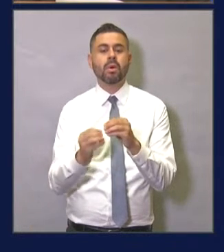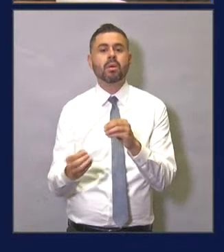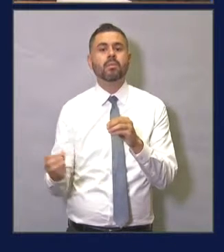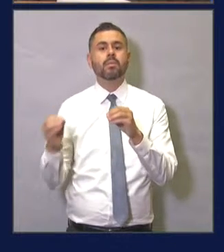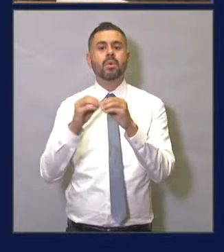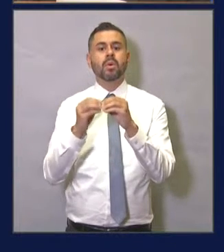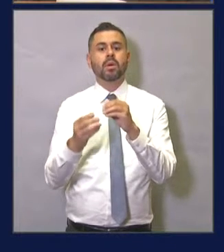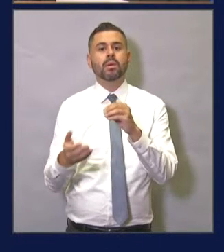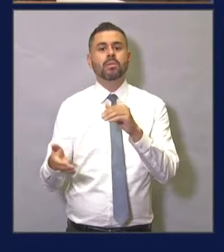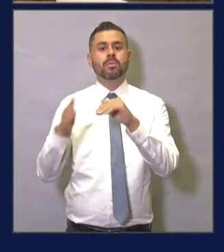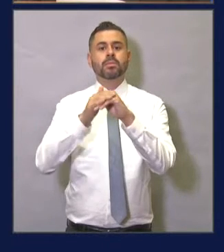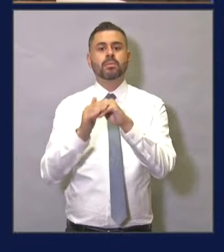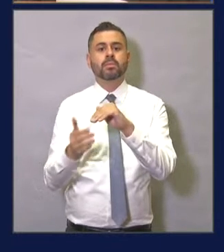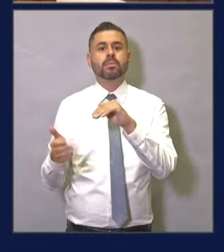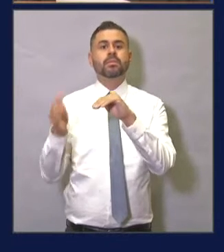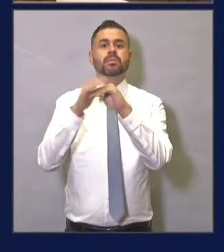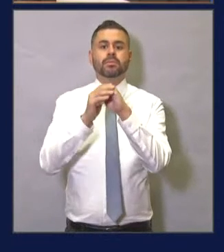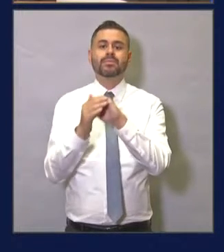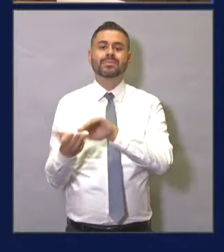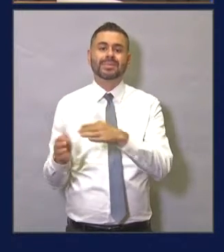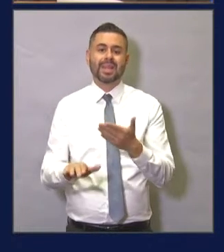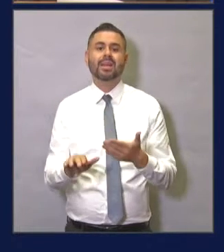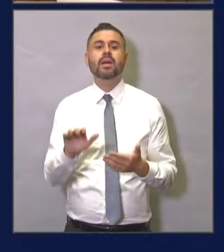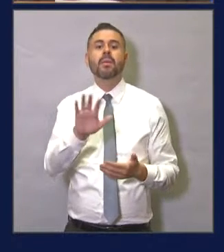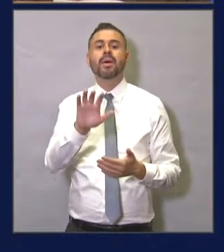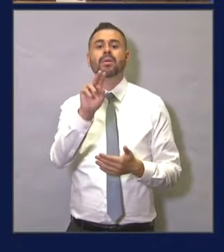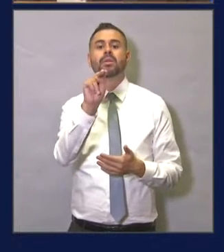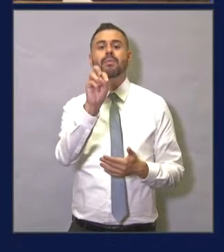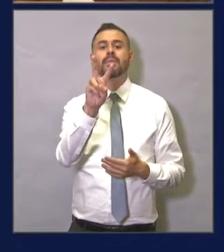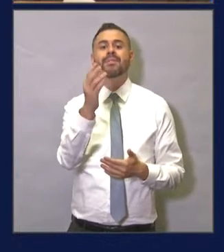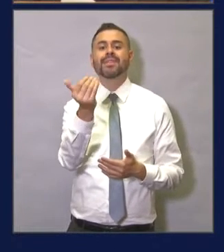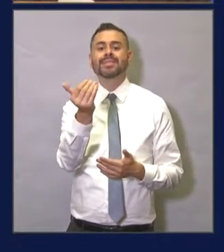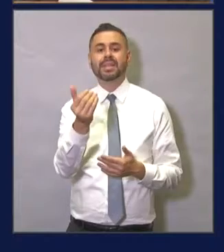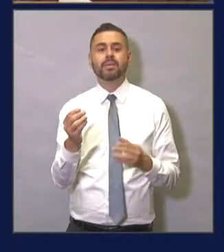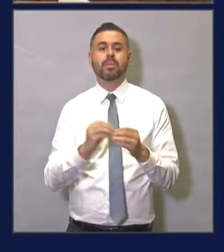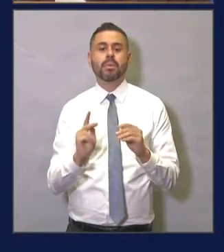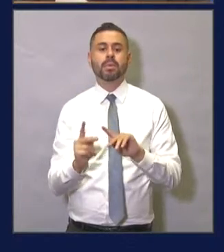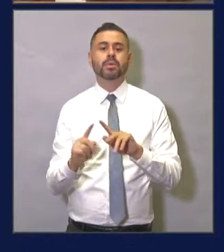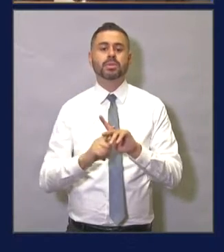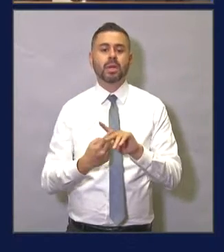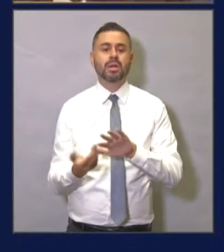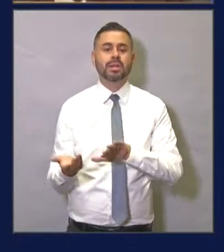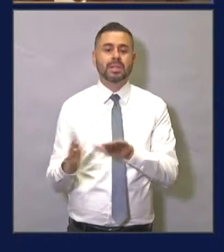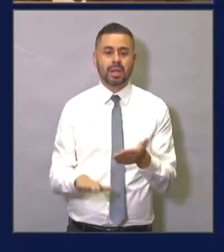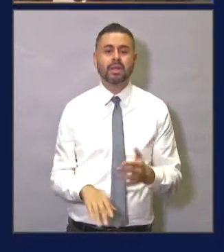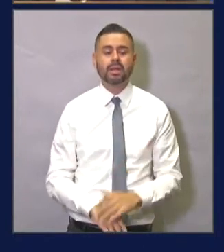que comenzó alrededor del 15 de noviembre. Next slide, please.